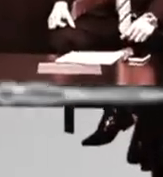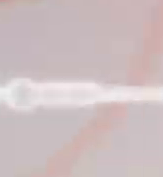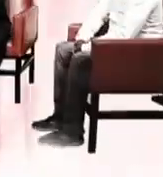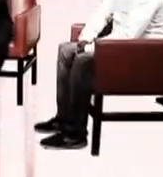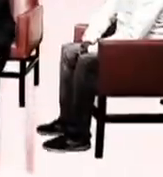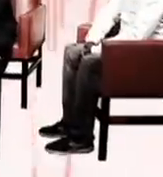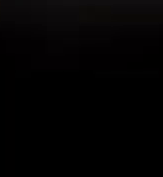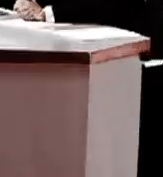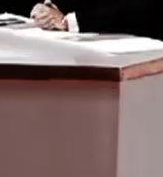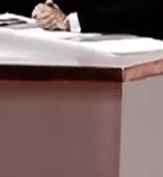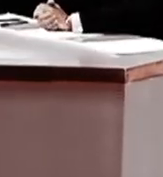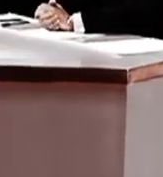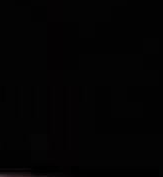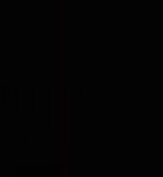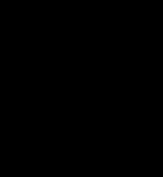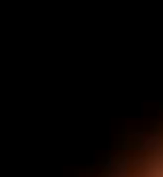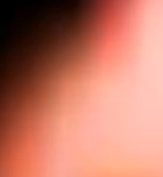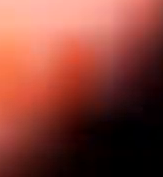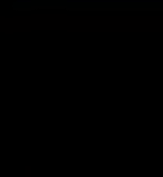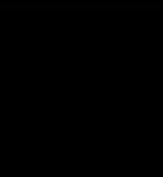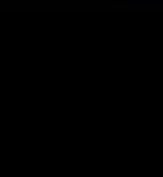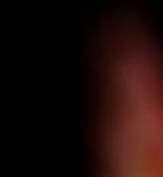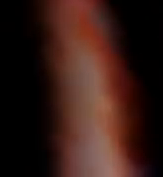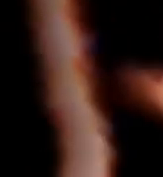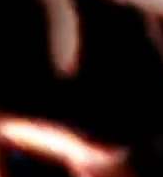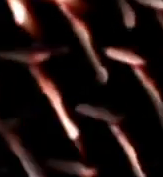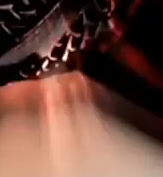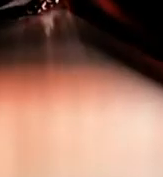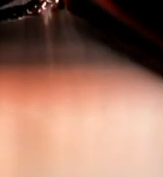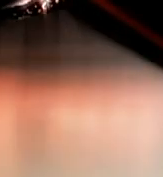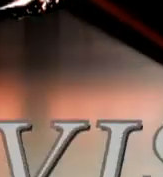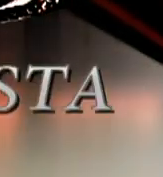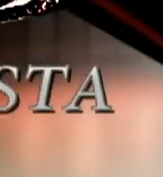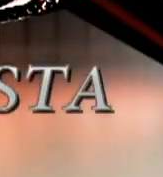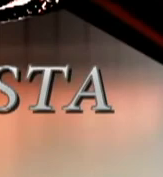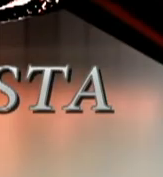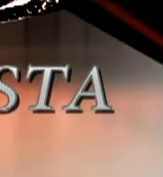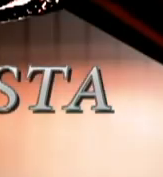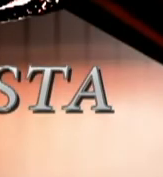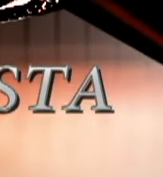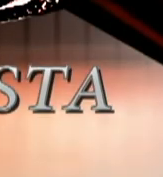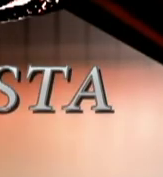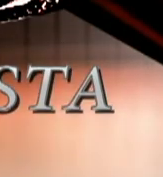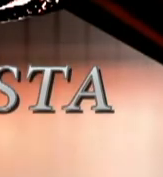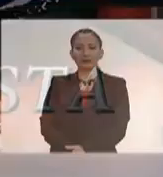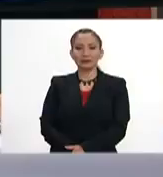México al Día. Esta mañana damos la bienvenida al Estudio de México al Día.